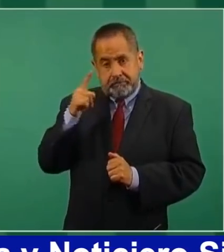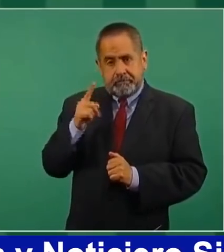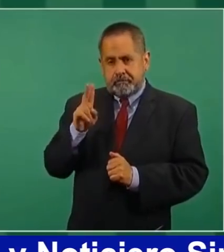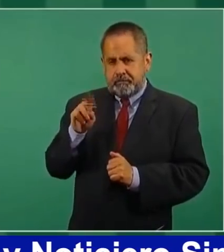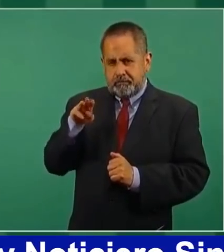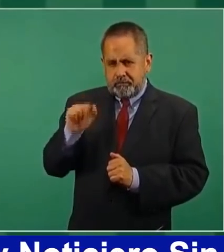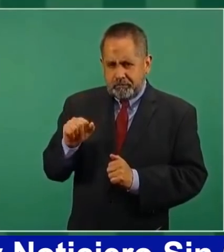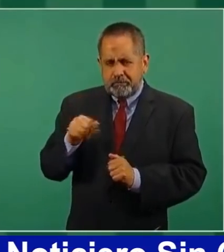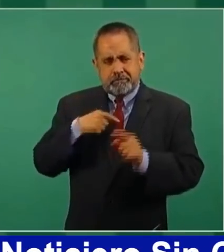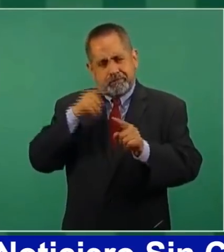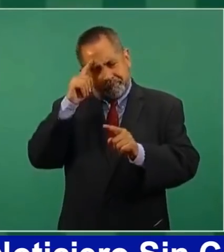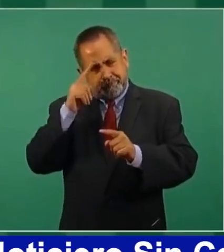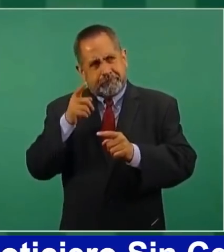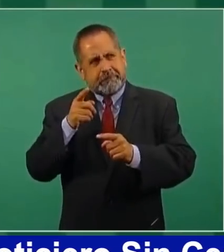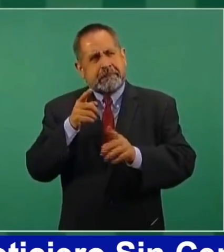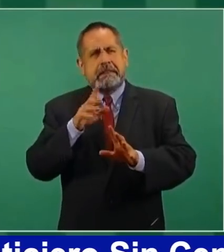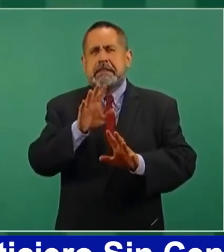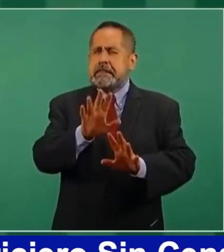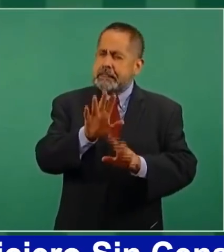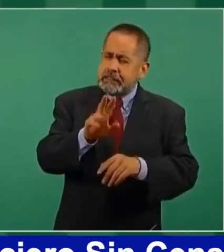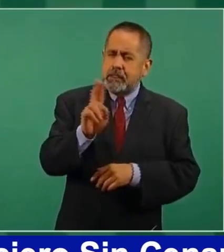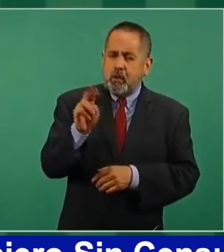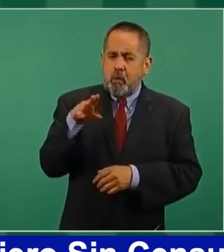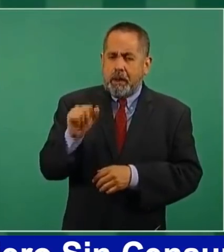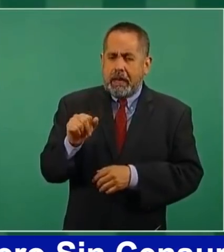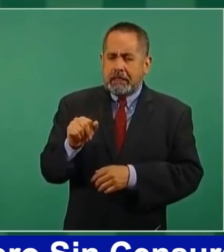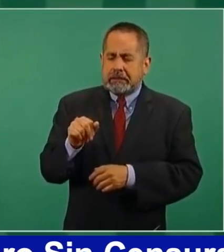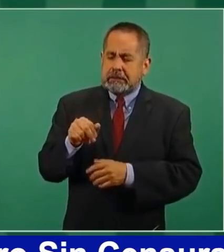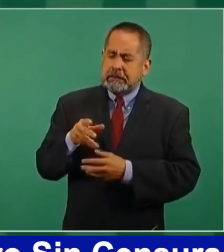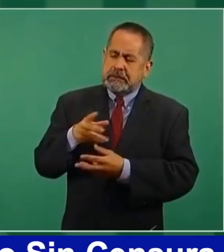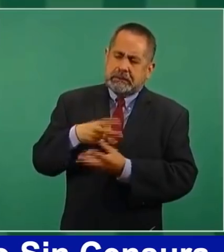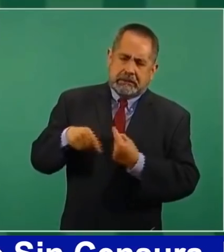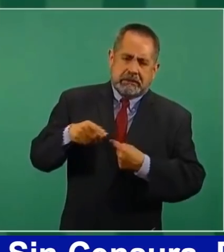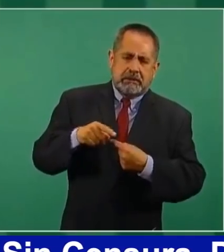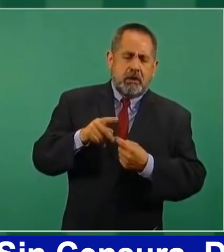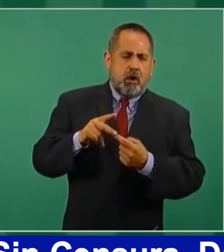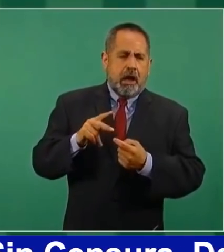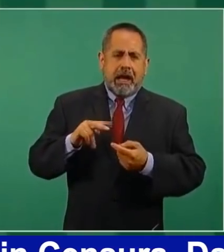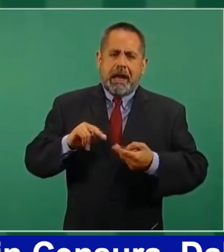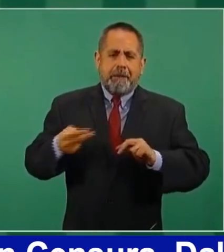esto. Sí, revertir las UMAS